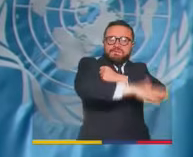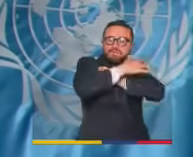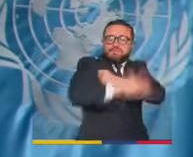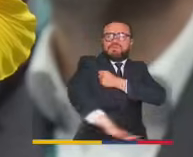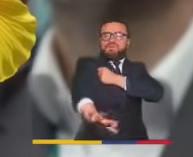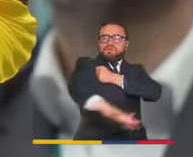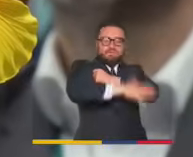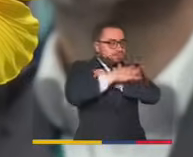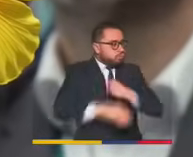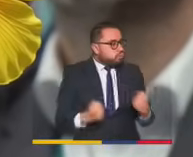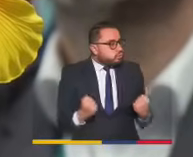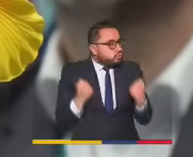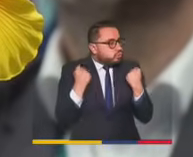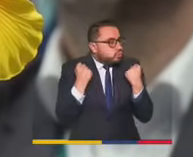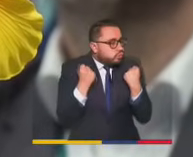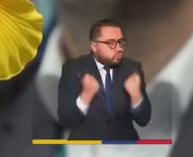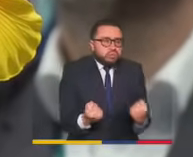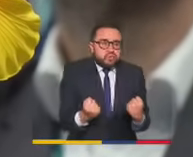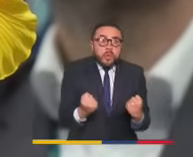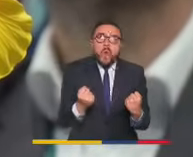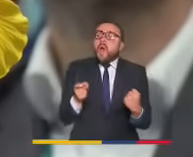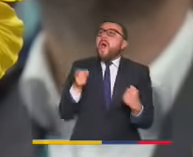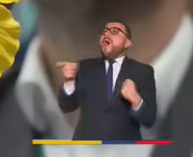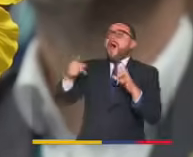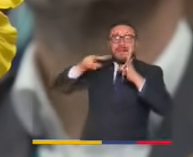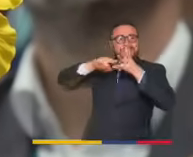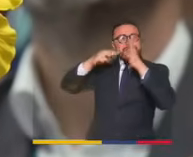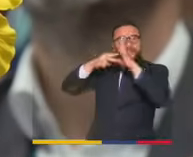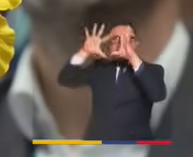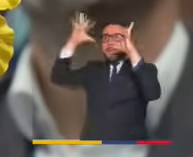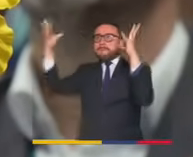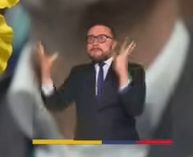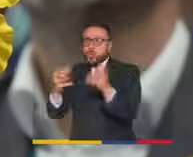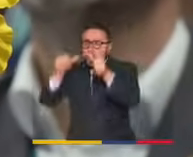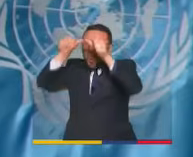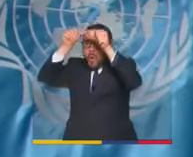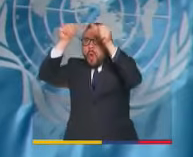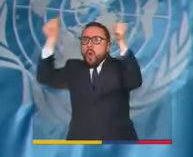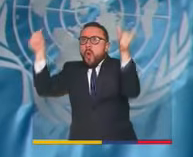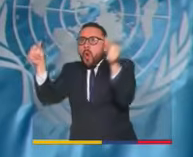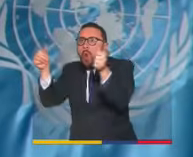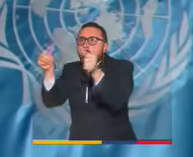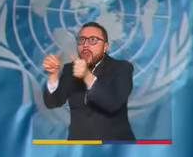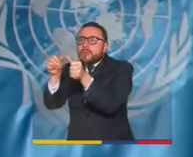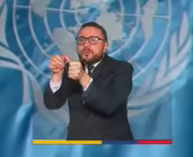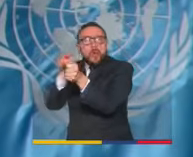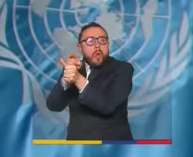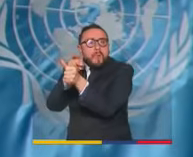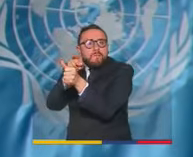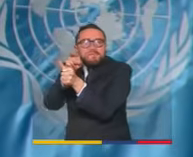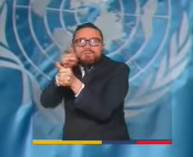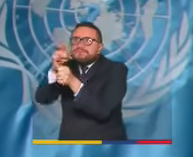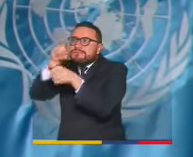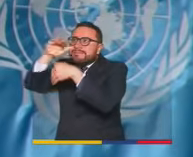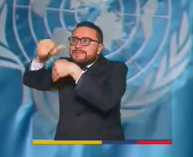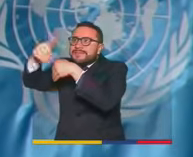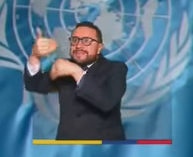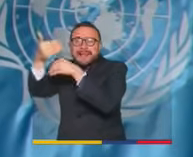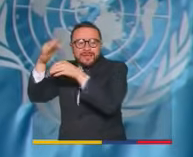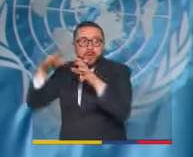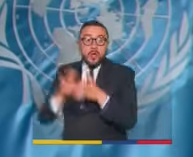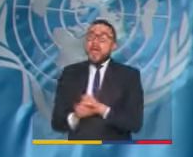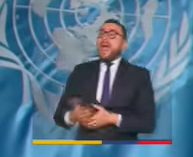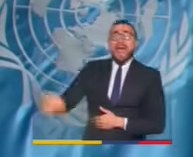y cálido, el corazón del mundo. De joven fui hasta esa sierra y caminé